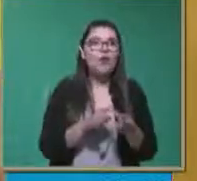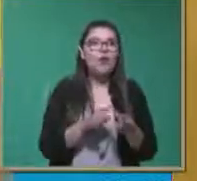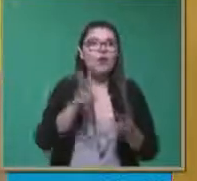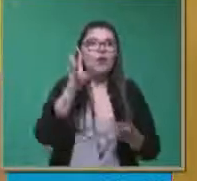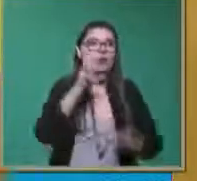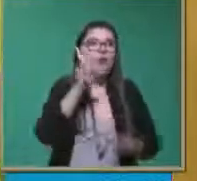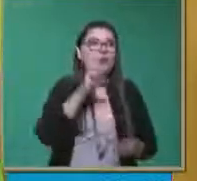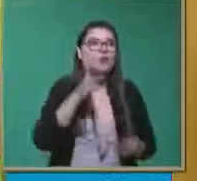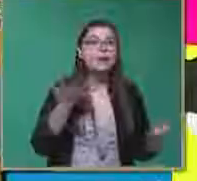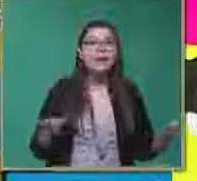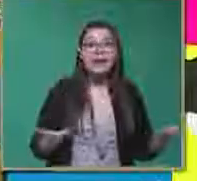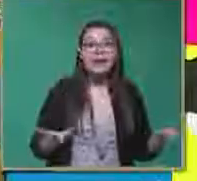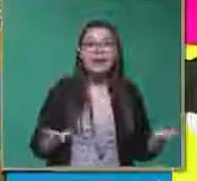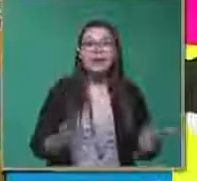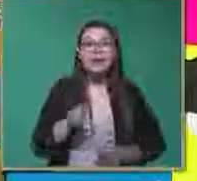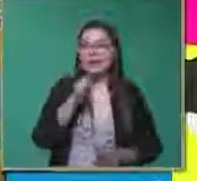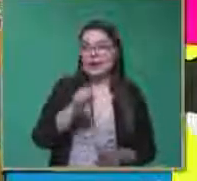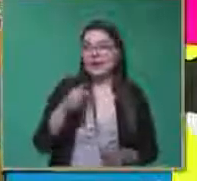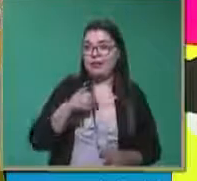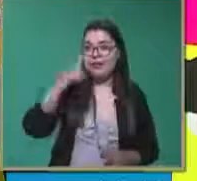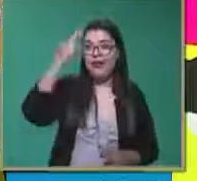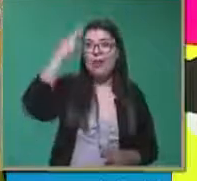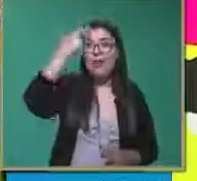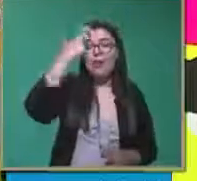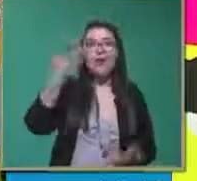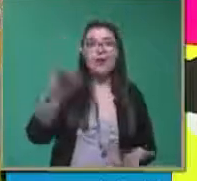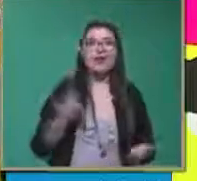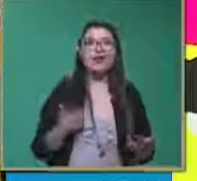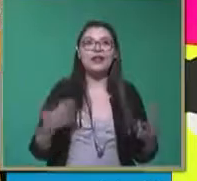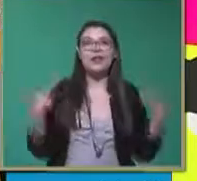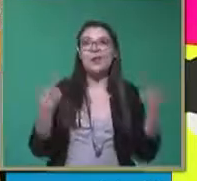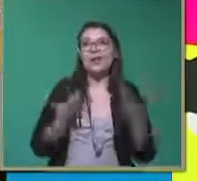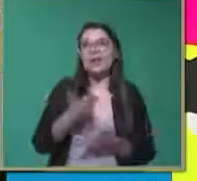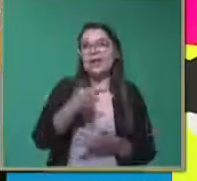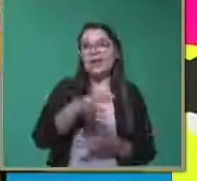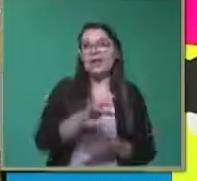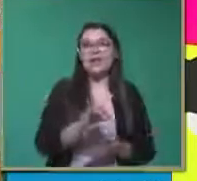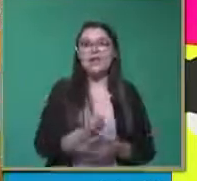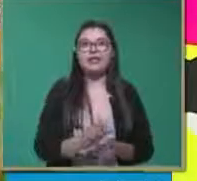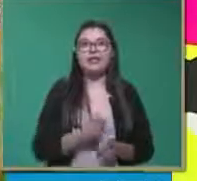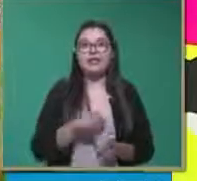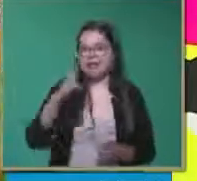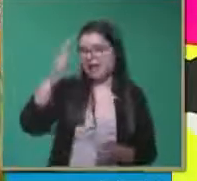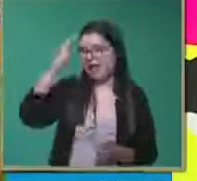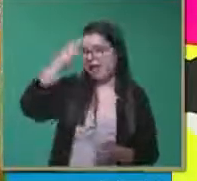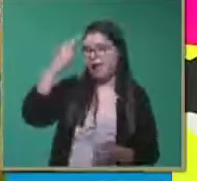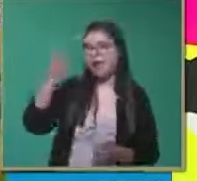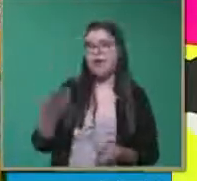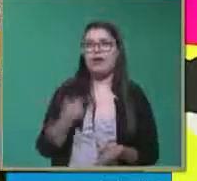Sí. Y bueno, si recuerdan, a ver, Cris, las palabras mágicas que el año pasado les enseñé, del Mago Bisbal.